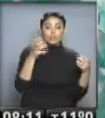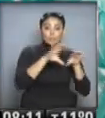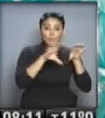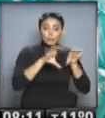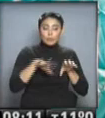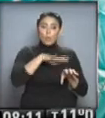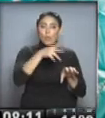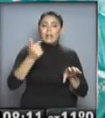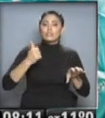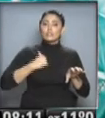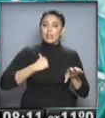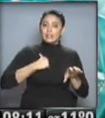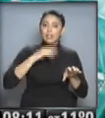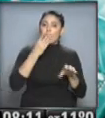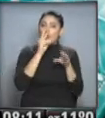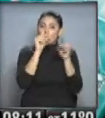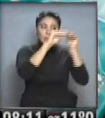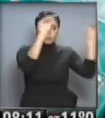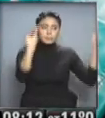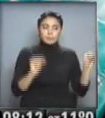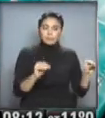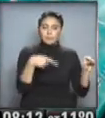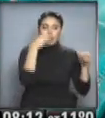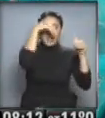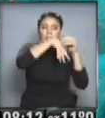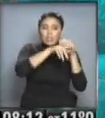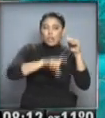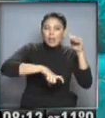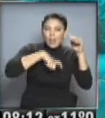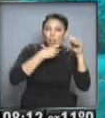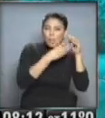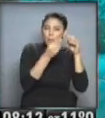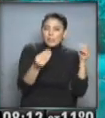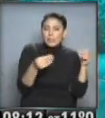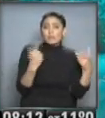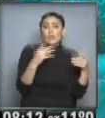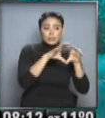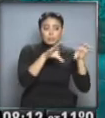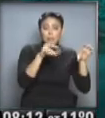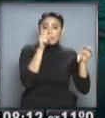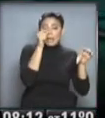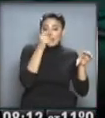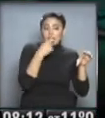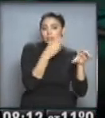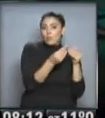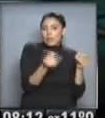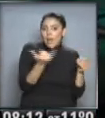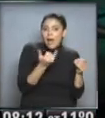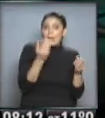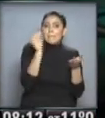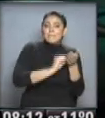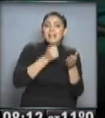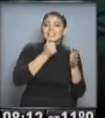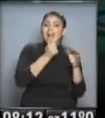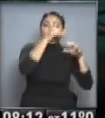Soldati, tapados con una lona, pero la lona le hace una especie de efecto invernadero. Entonces los coches de madera con humedad, más el agua que se